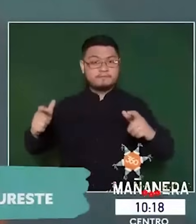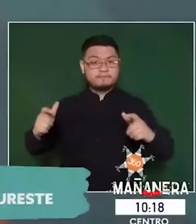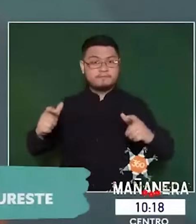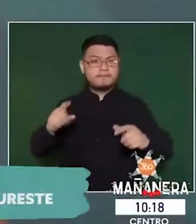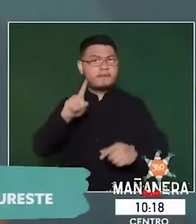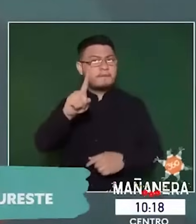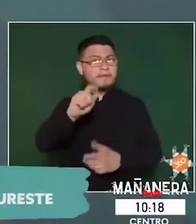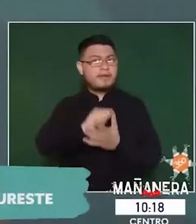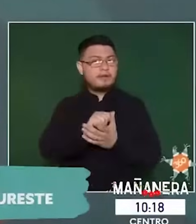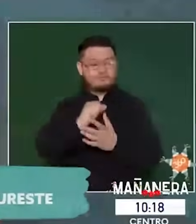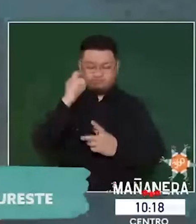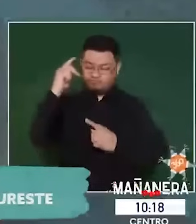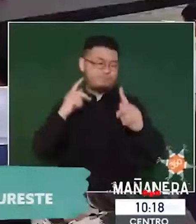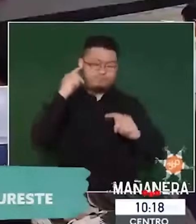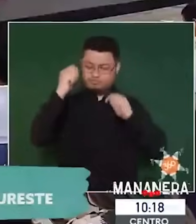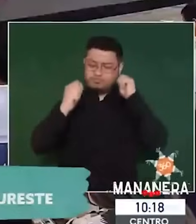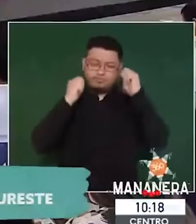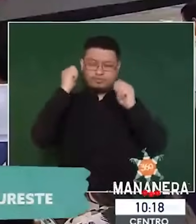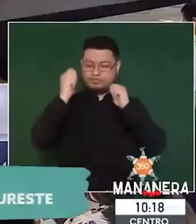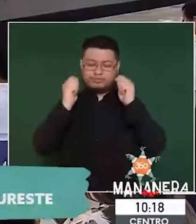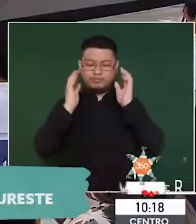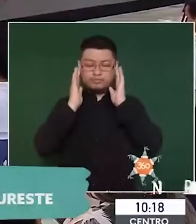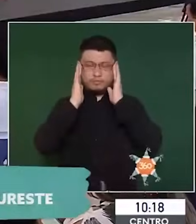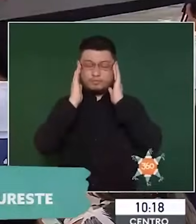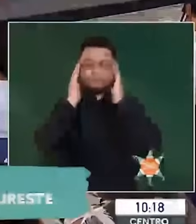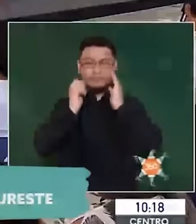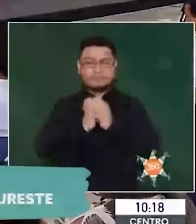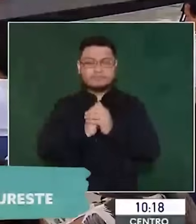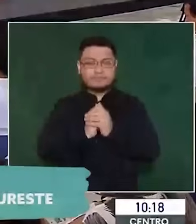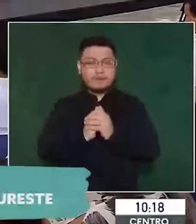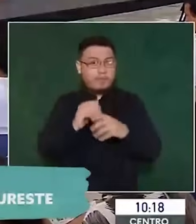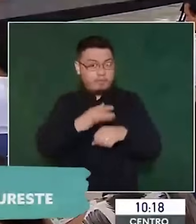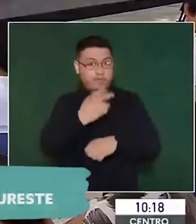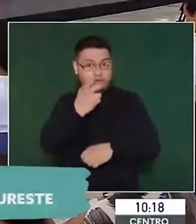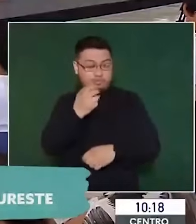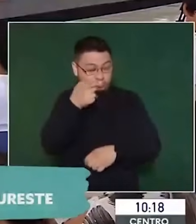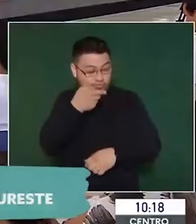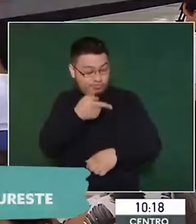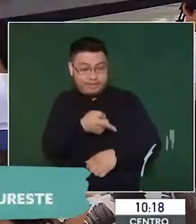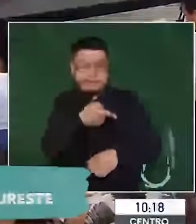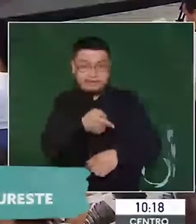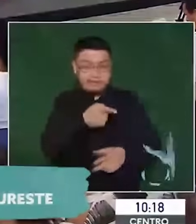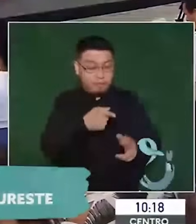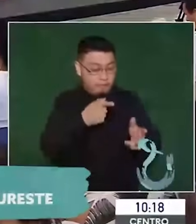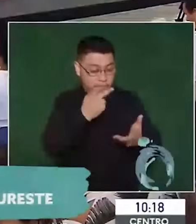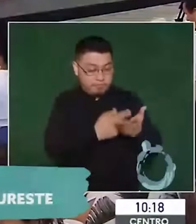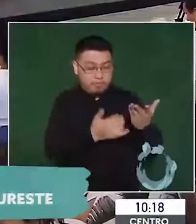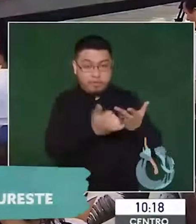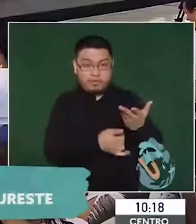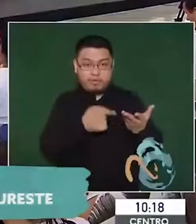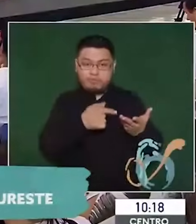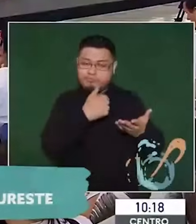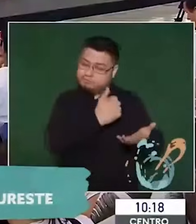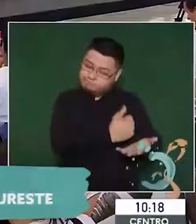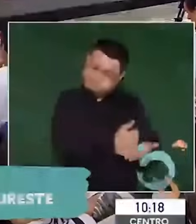veo el turismo para el sureste. Por eso esta obra va a ayudar mucho.